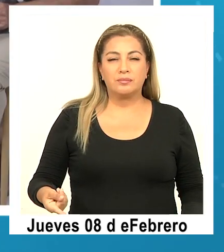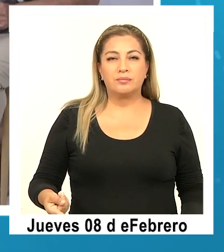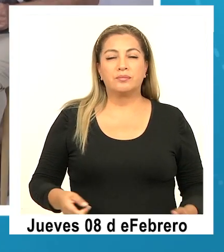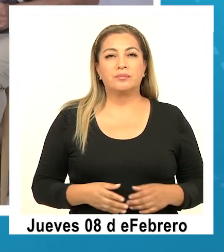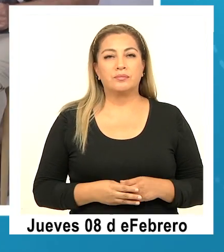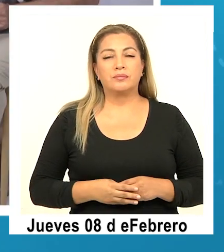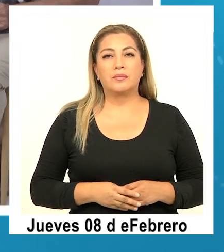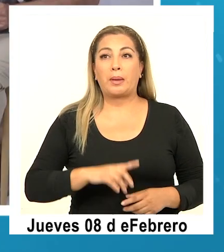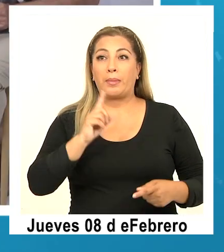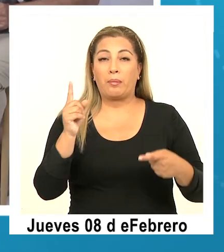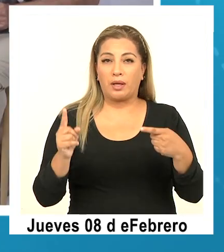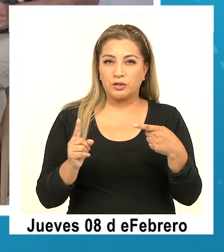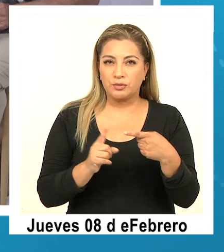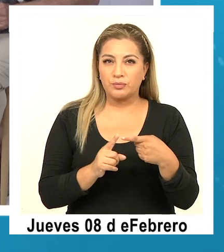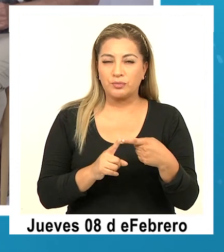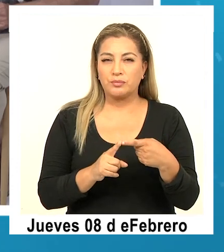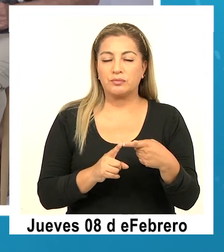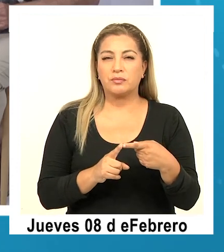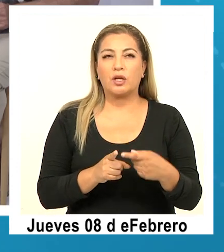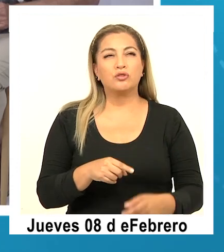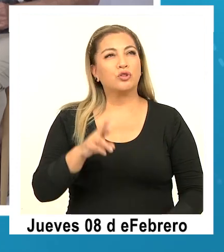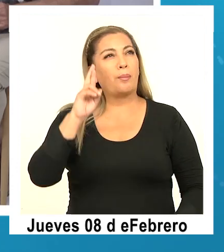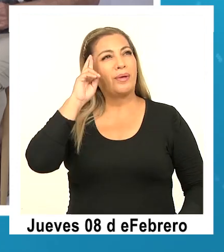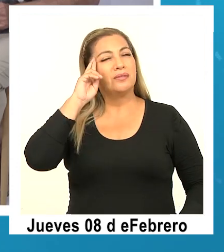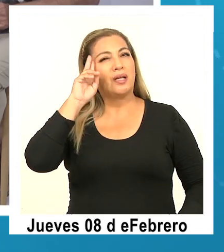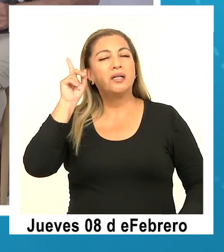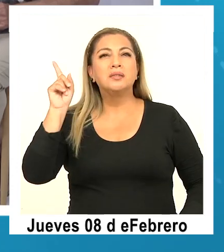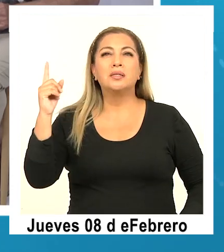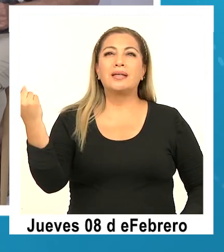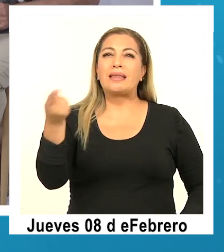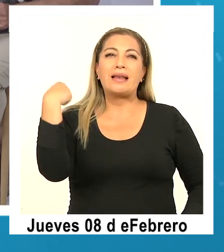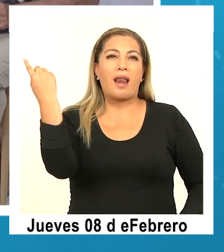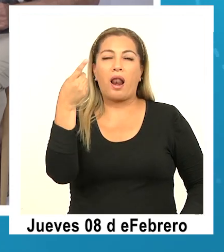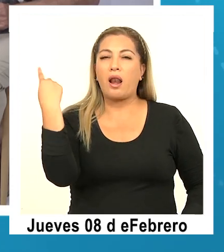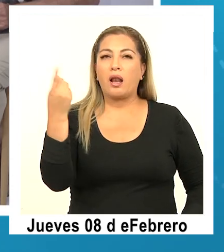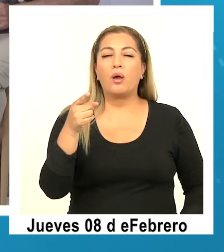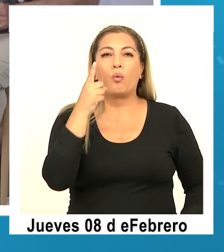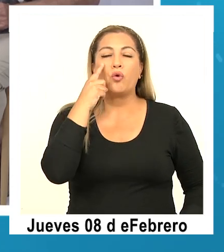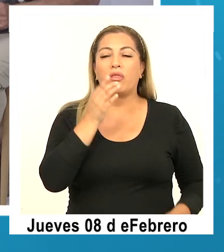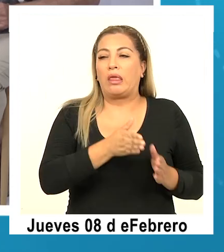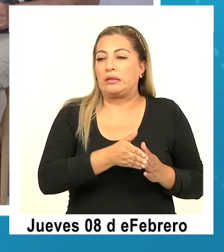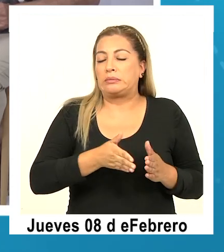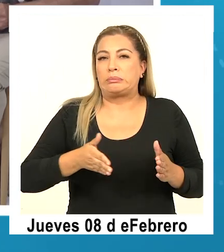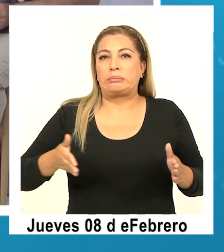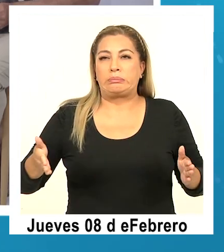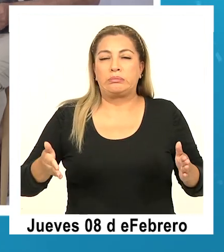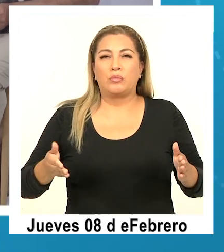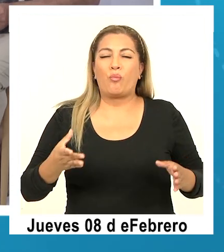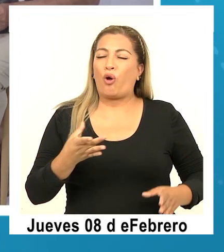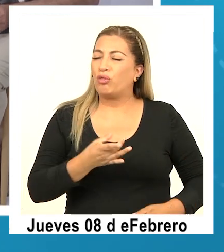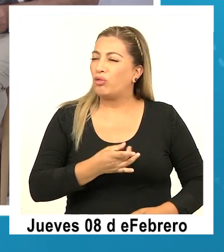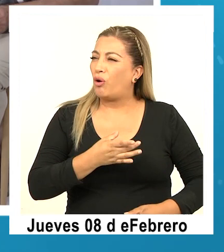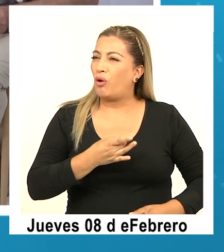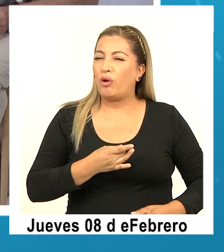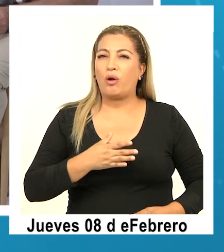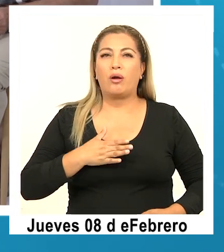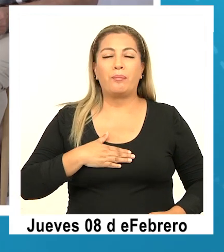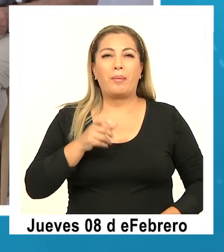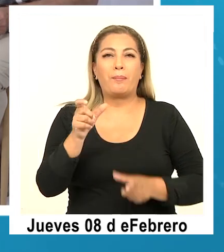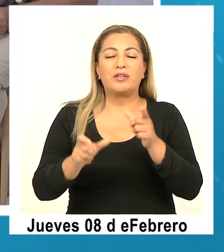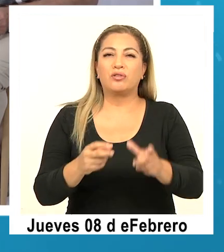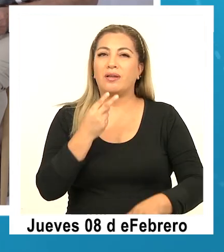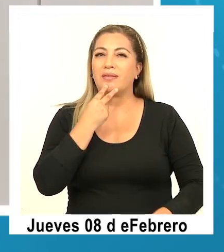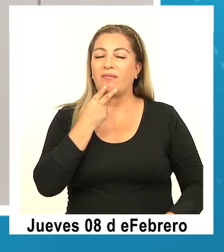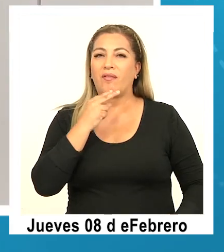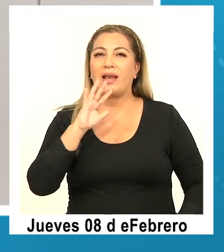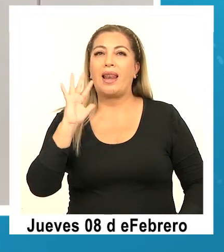Bueno, lo primero, una reflexión general a partir de lo que han sido estos días de tanto dolor para los compatriotas de la